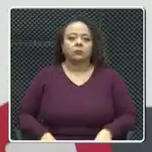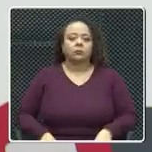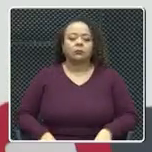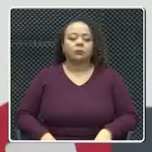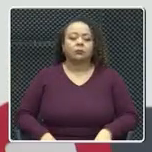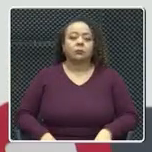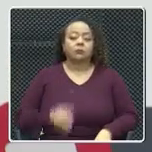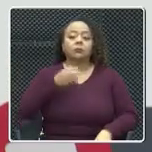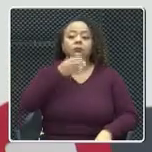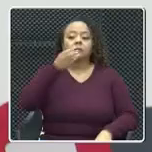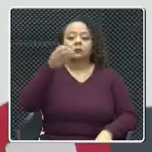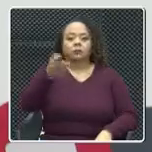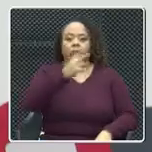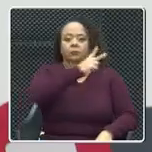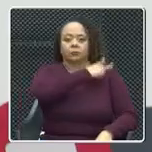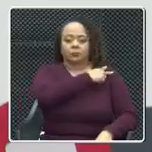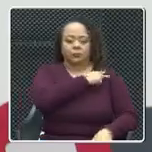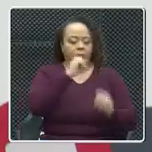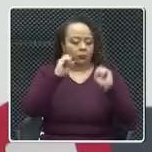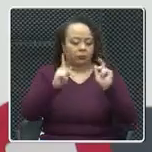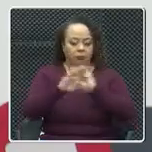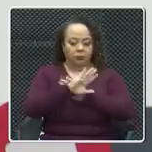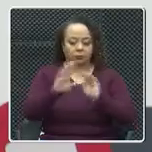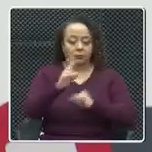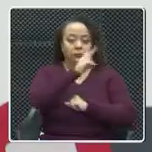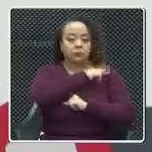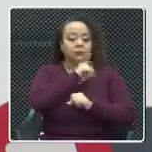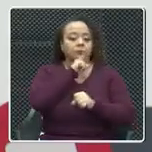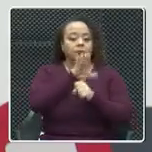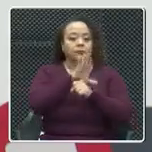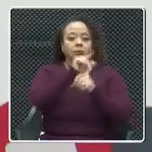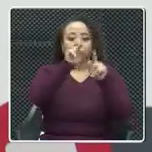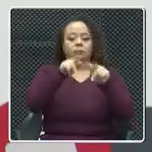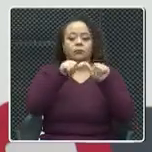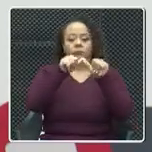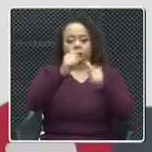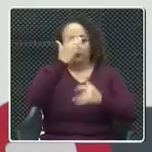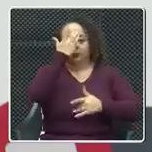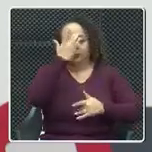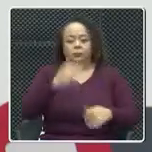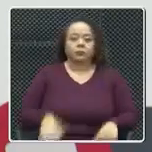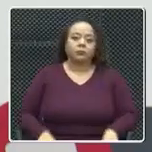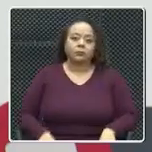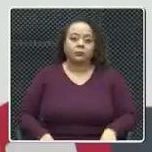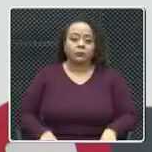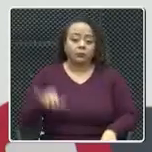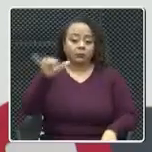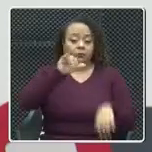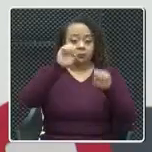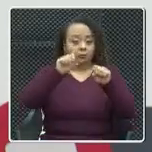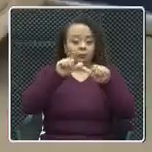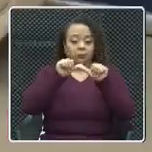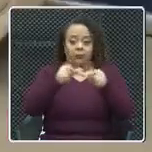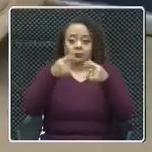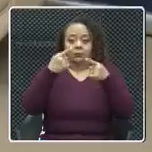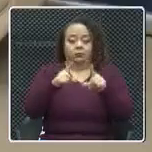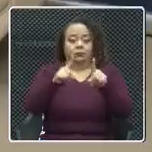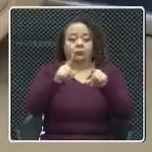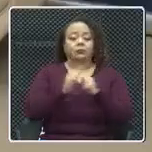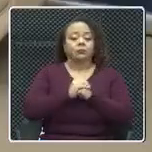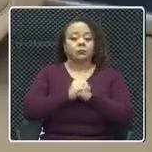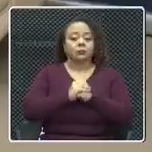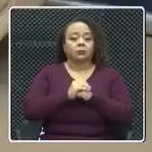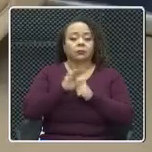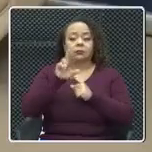recomendación al patrono. Uh-huh. El patrono no la hace y la gente se sigue enfermando. igual pueden seguir presentando